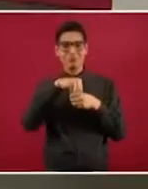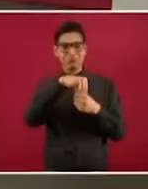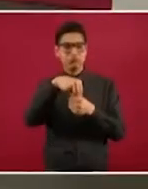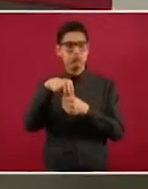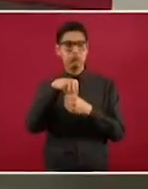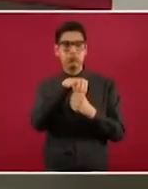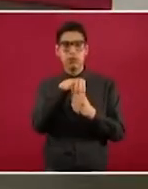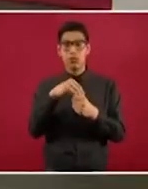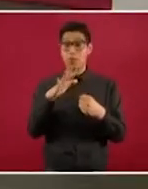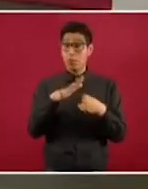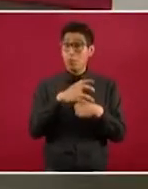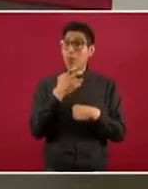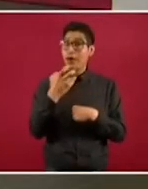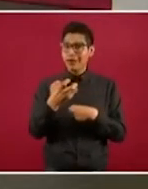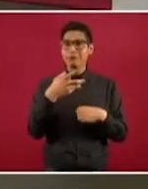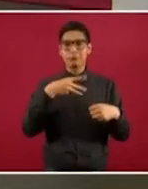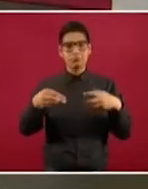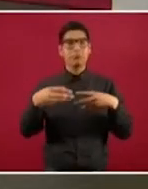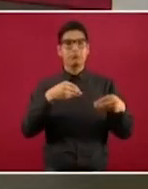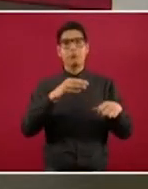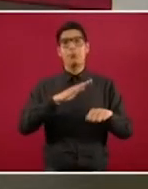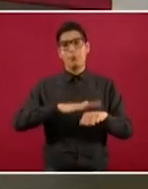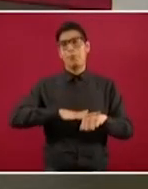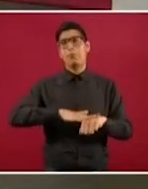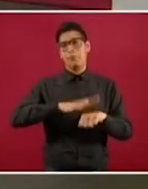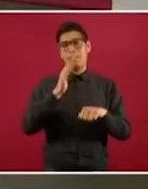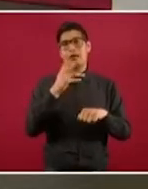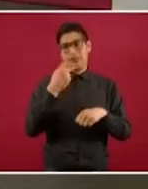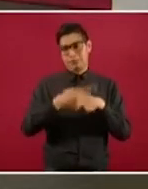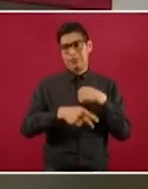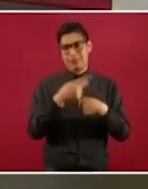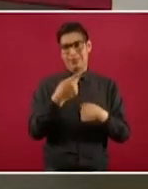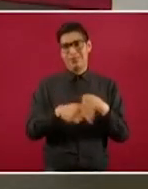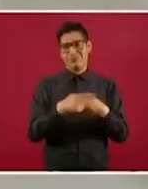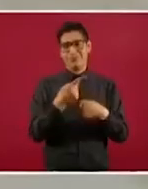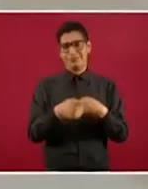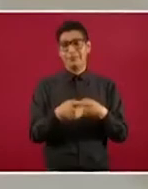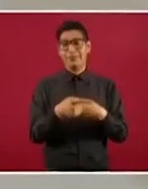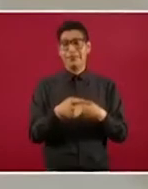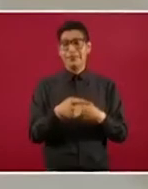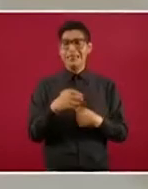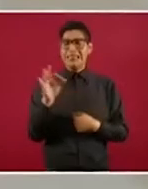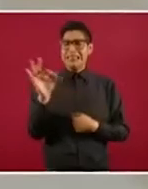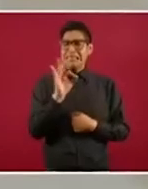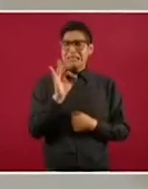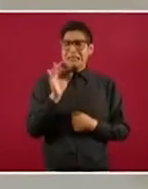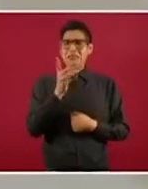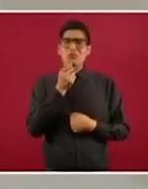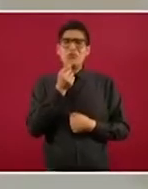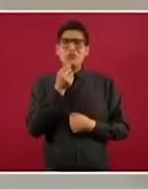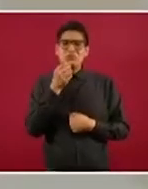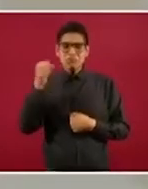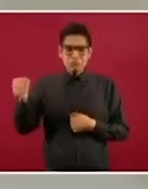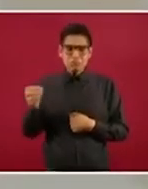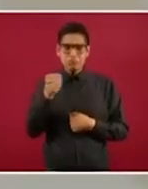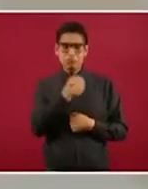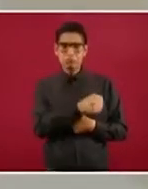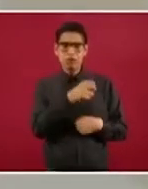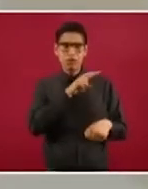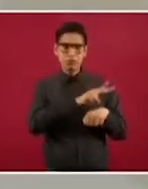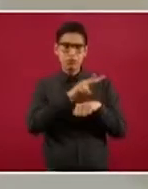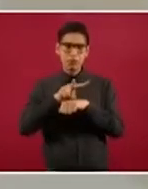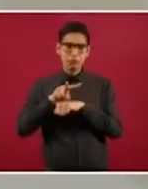que vivimos en estas grandes ciudades. ¿Por qué no contemplar el uso de la fuerza pública